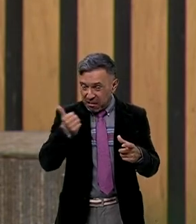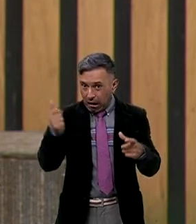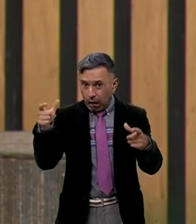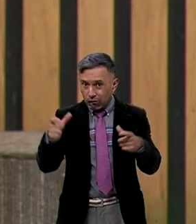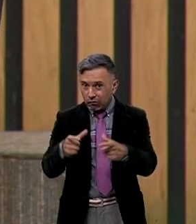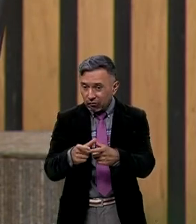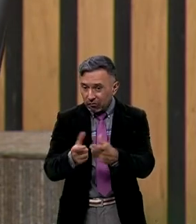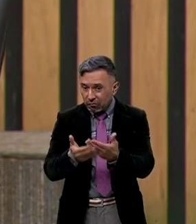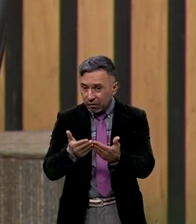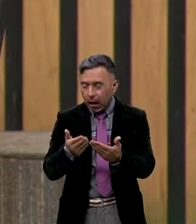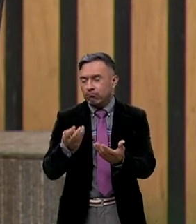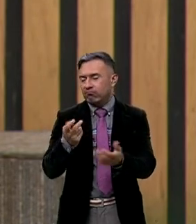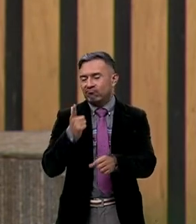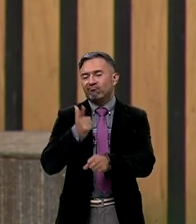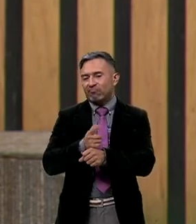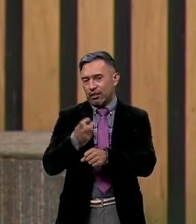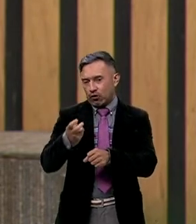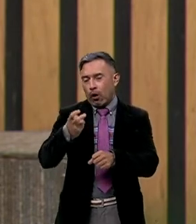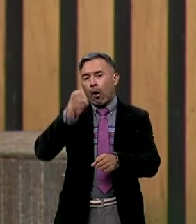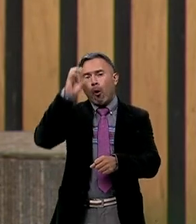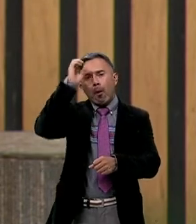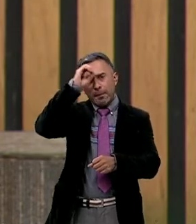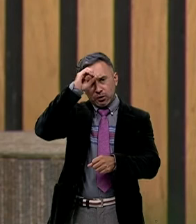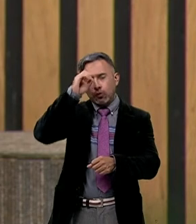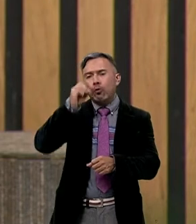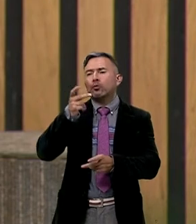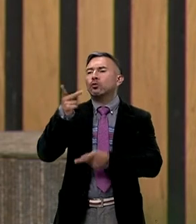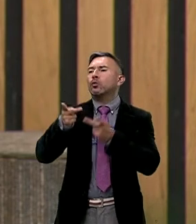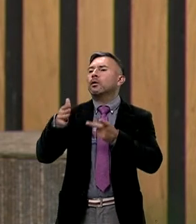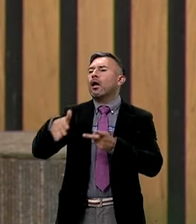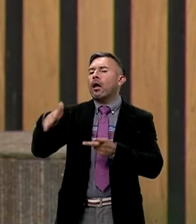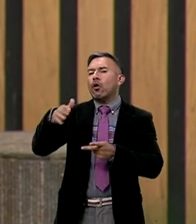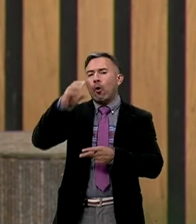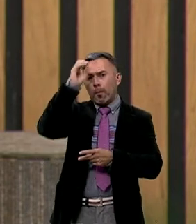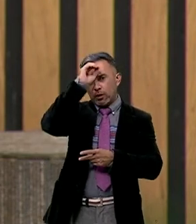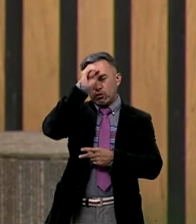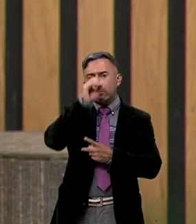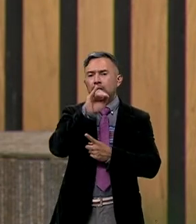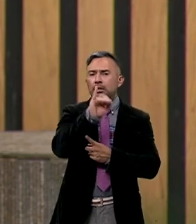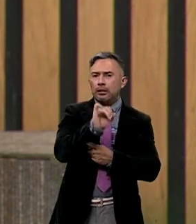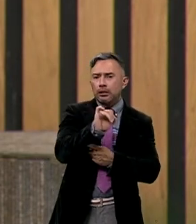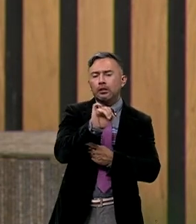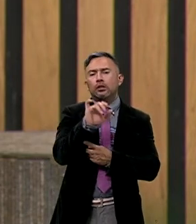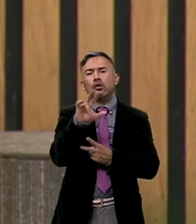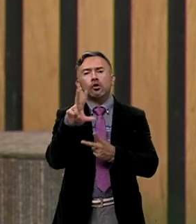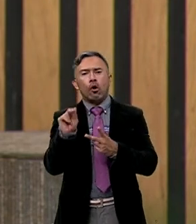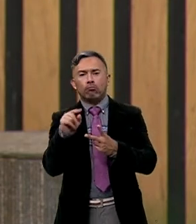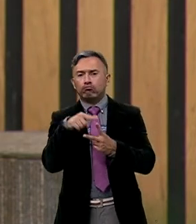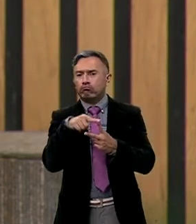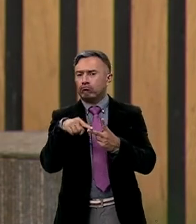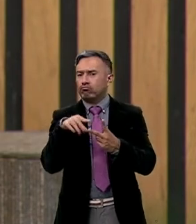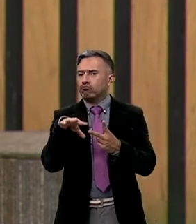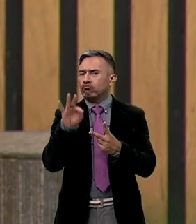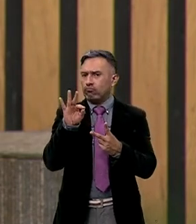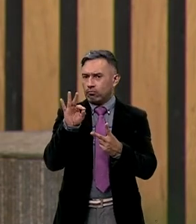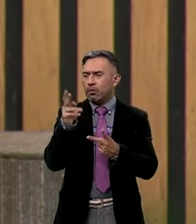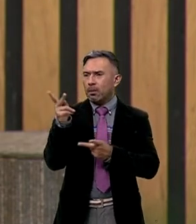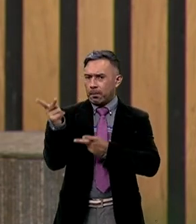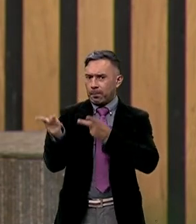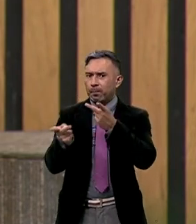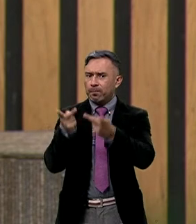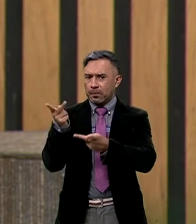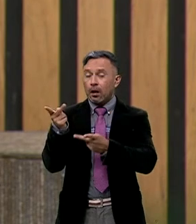opiniones en sentido afirmativo y en sentido negativo pero que estas opiniones